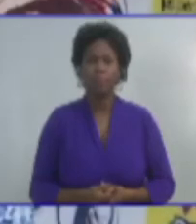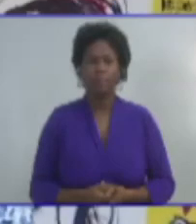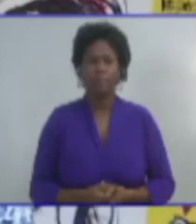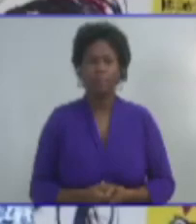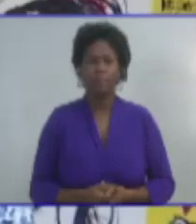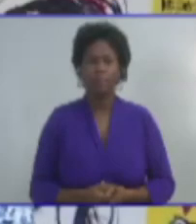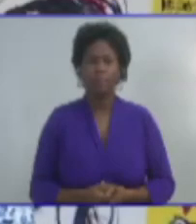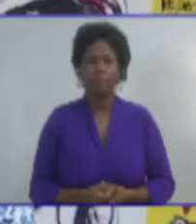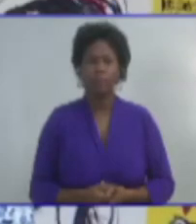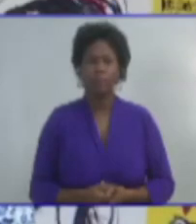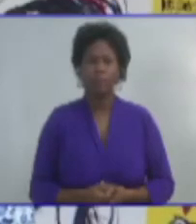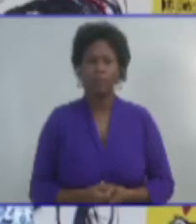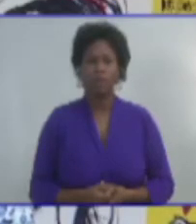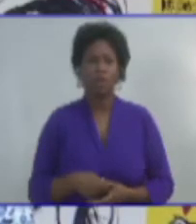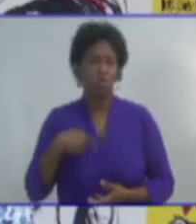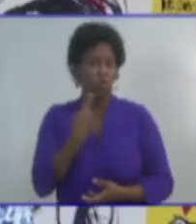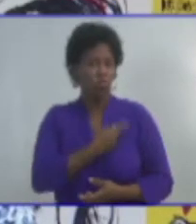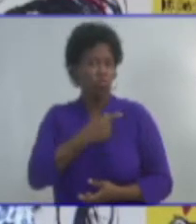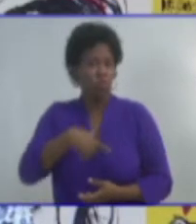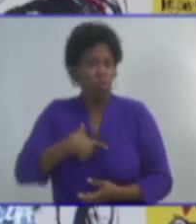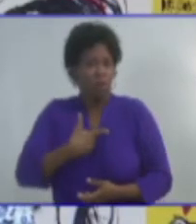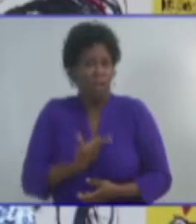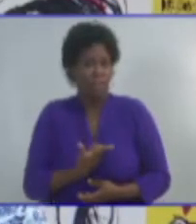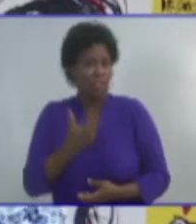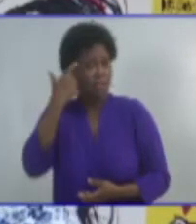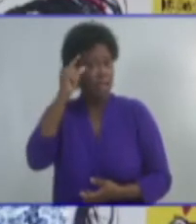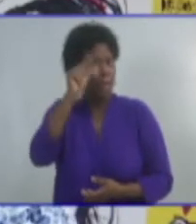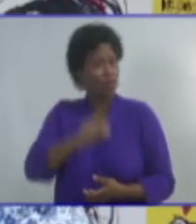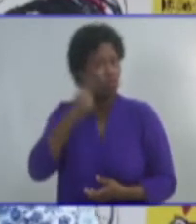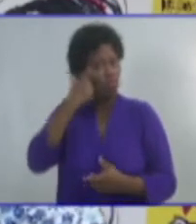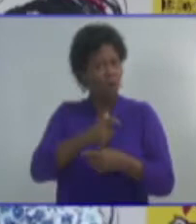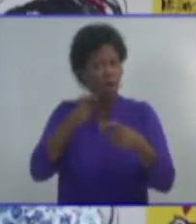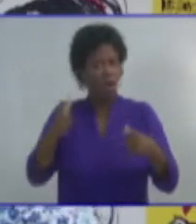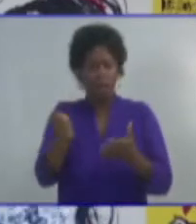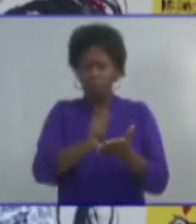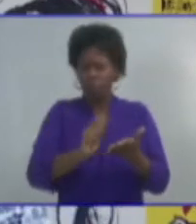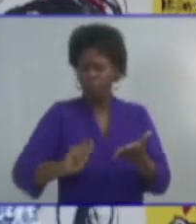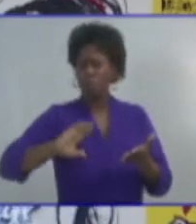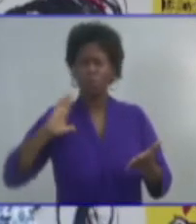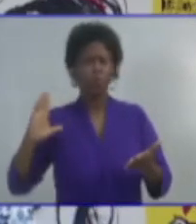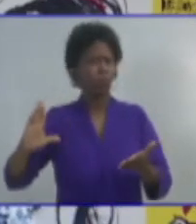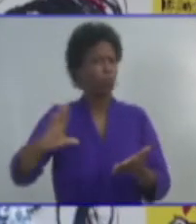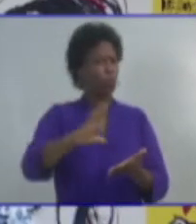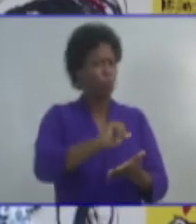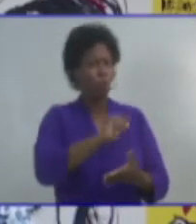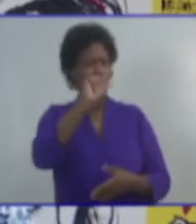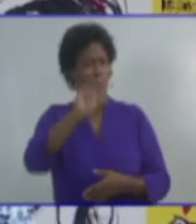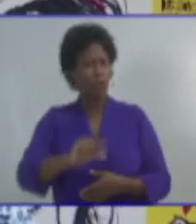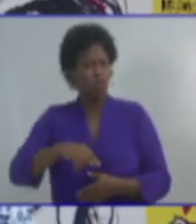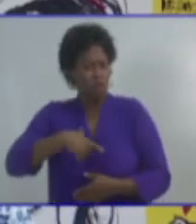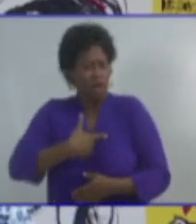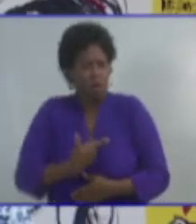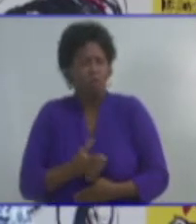Nosotros los artistas, los intelectuales, los escritores, en fin, todo, la intelectualidad es todo,